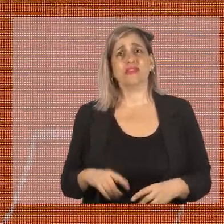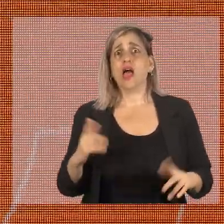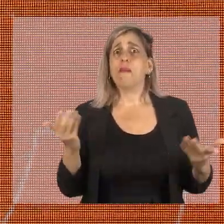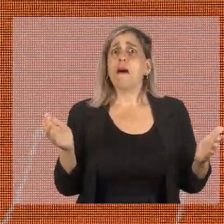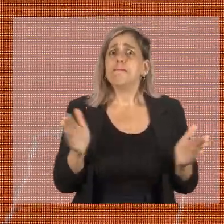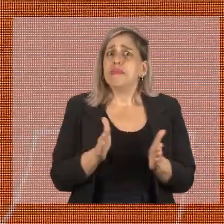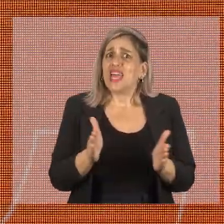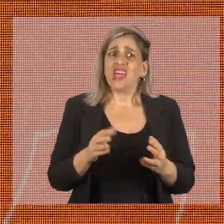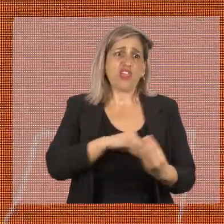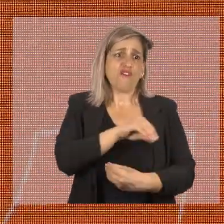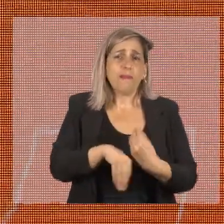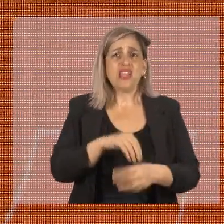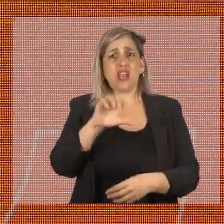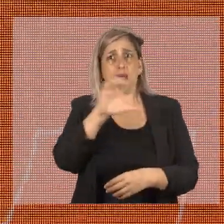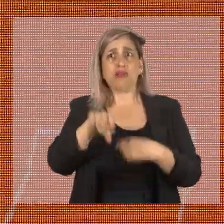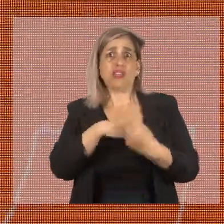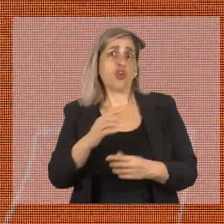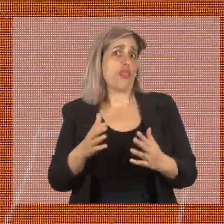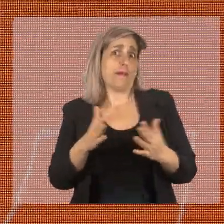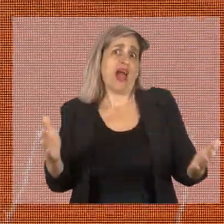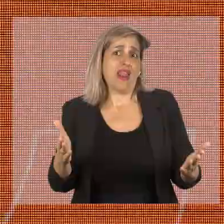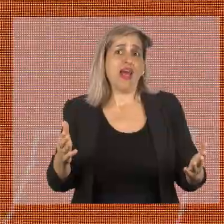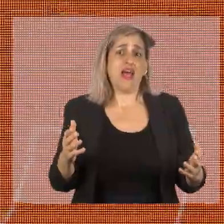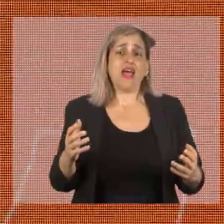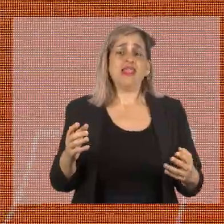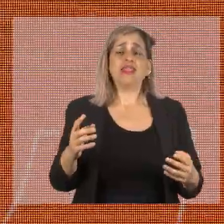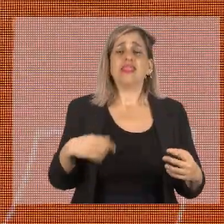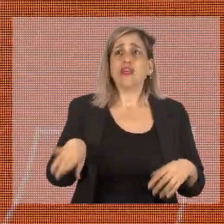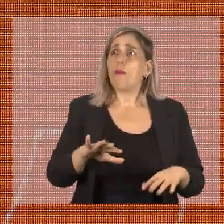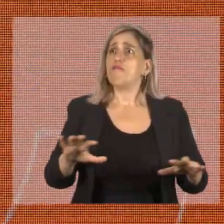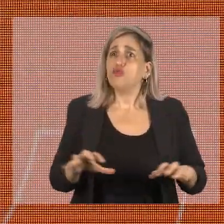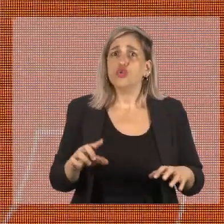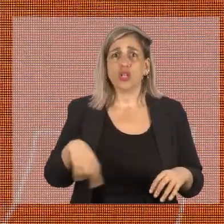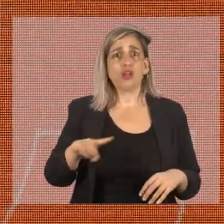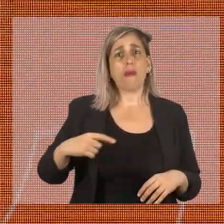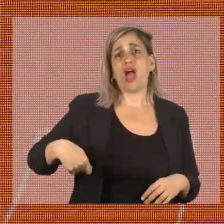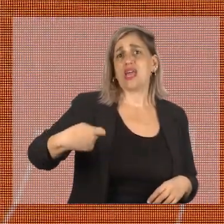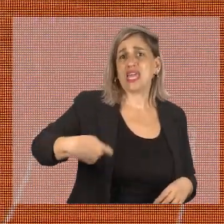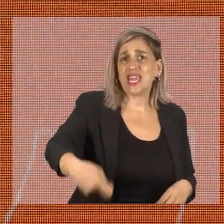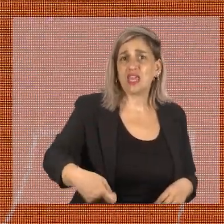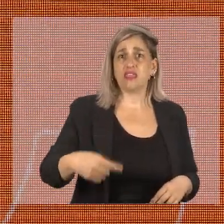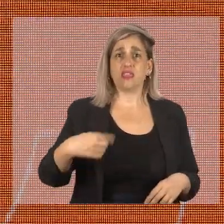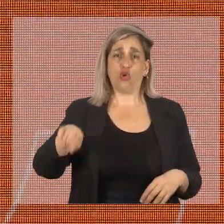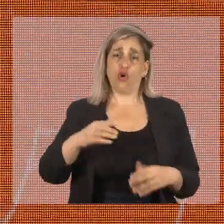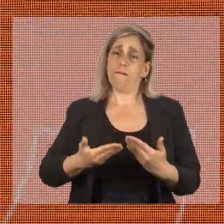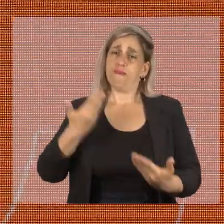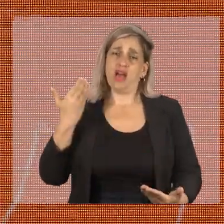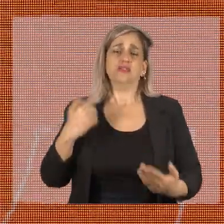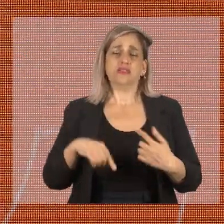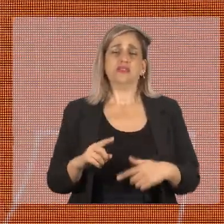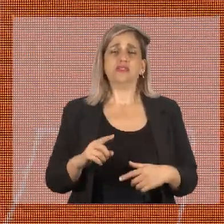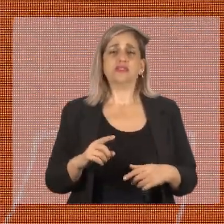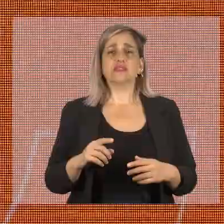las más pequeñas, pero también las otras. Capaz que el crédito SIGA, por lo menos ha sido el que yo más he